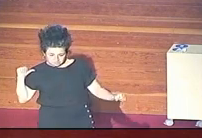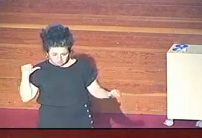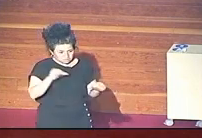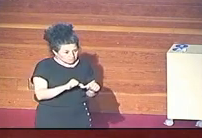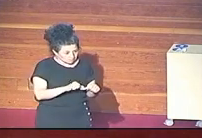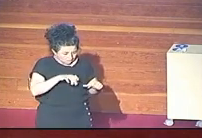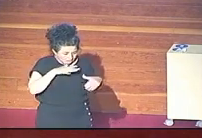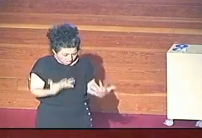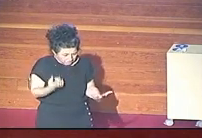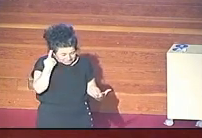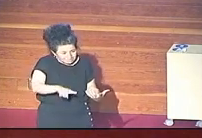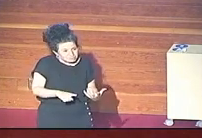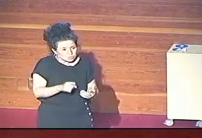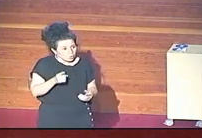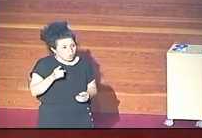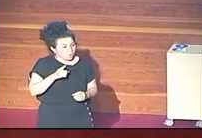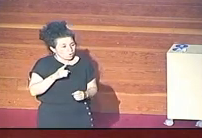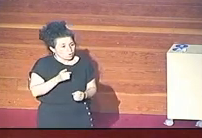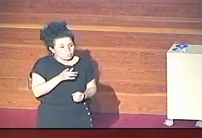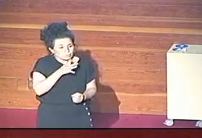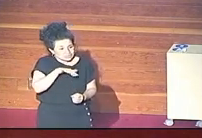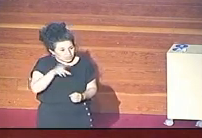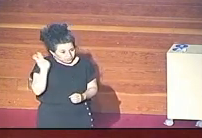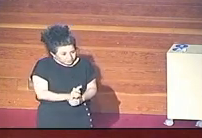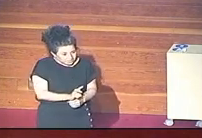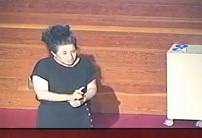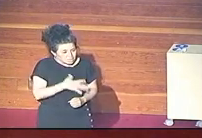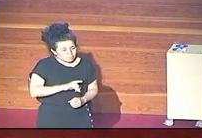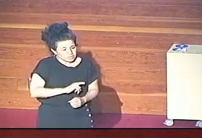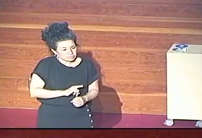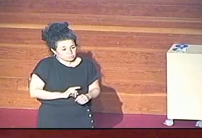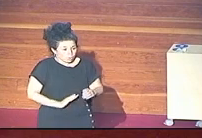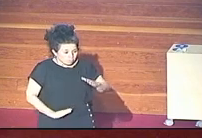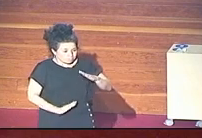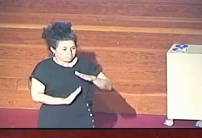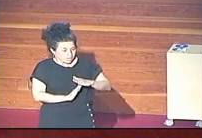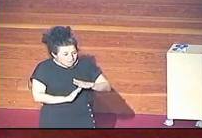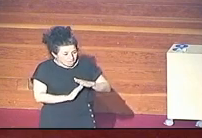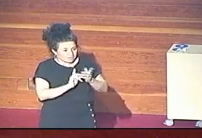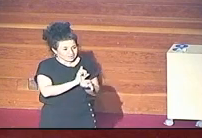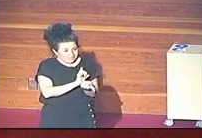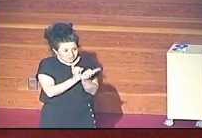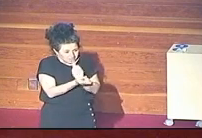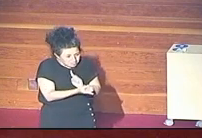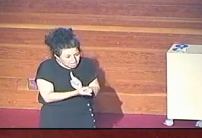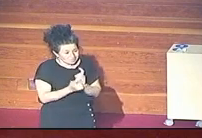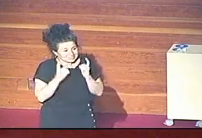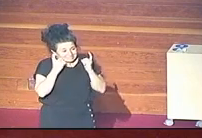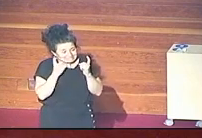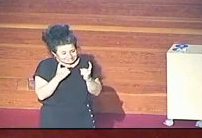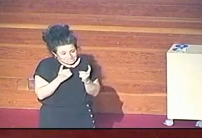también podemos detenerlo y un poco revertirlo y amortiguar los efectos no a mitigarlos